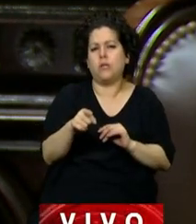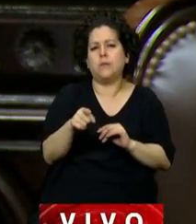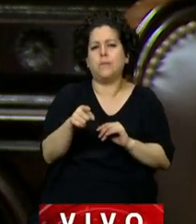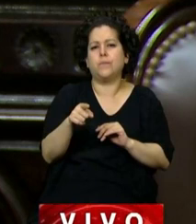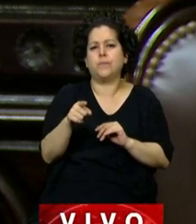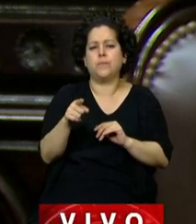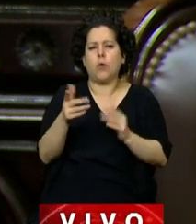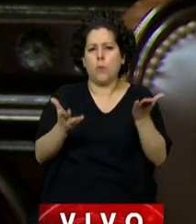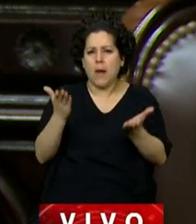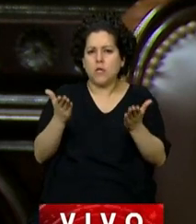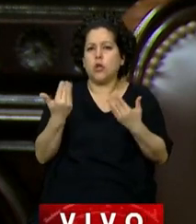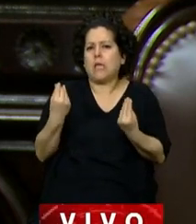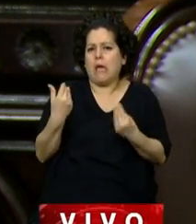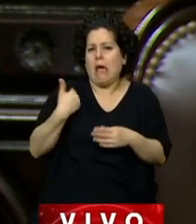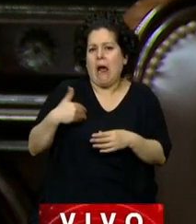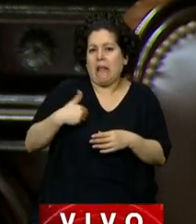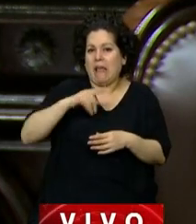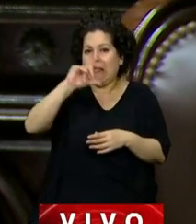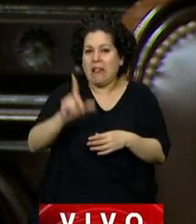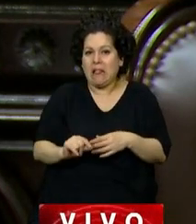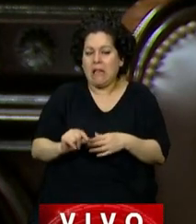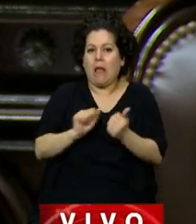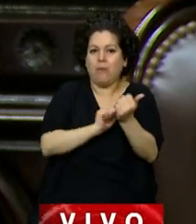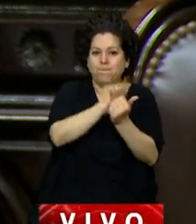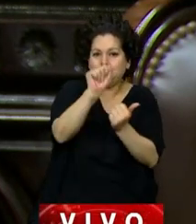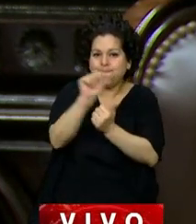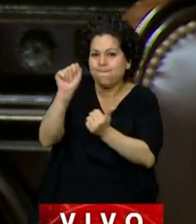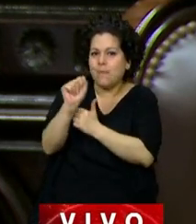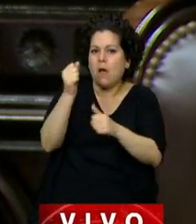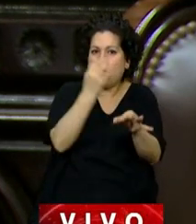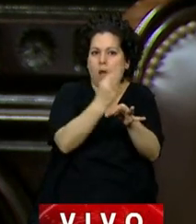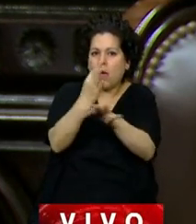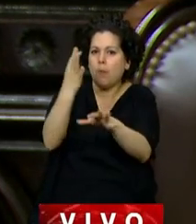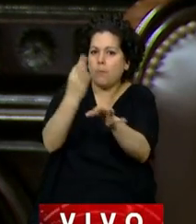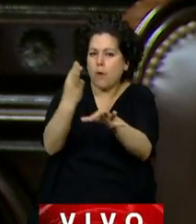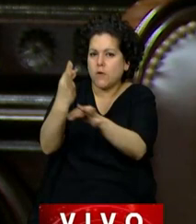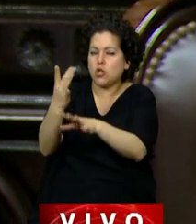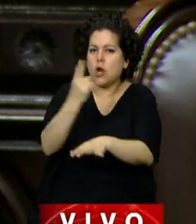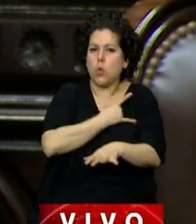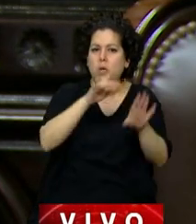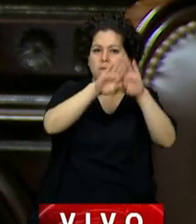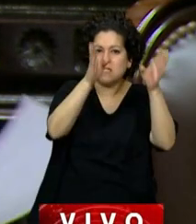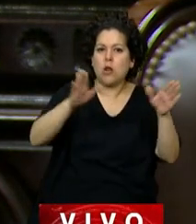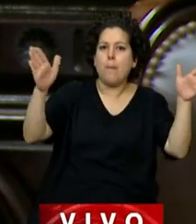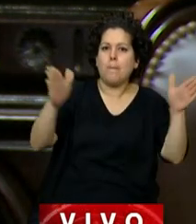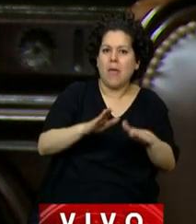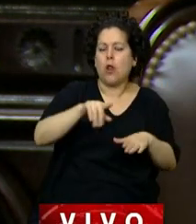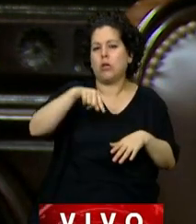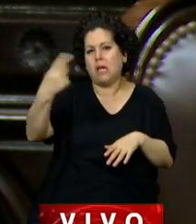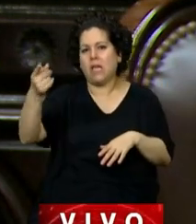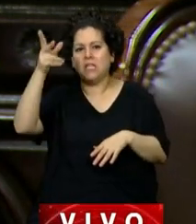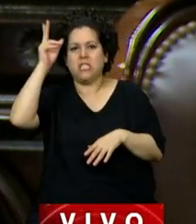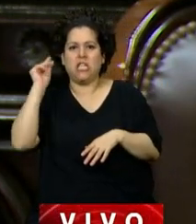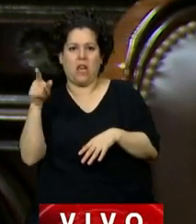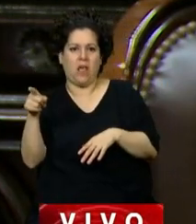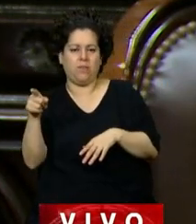en términos relativos, la Argentina gradúa la mitad de profesionales universitarios que Chile. Y un